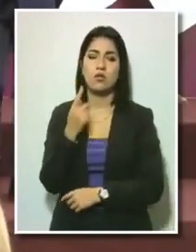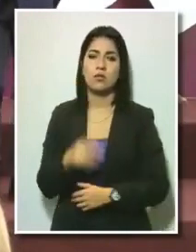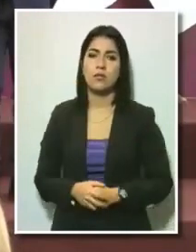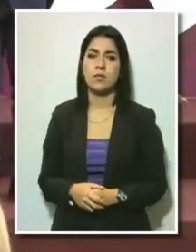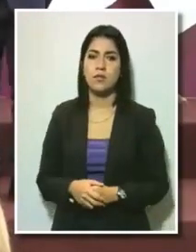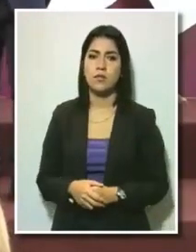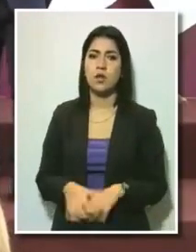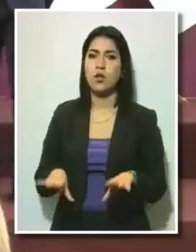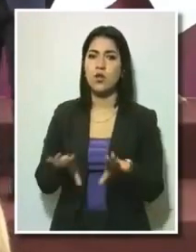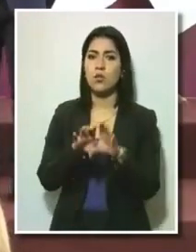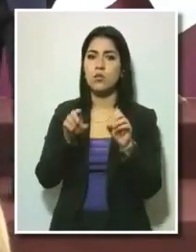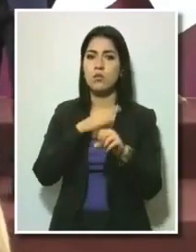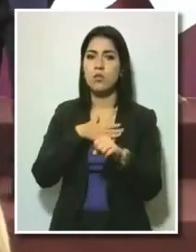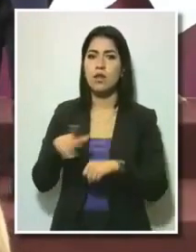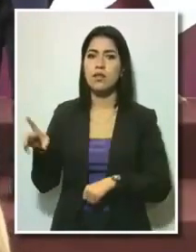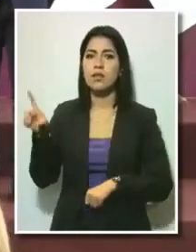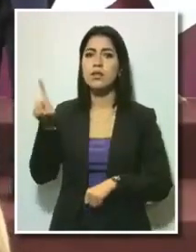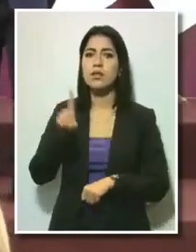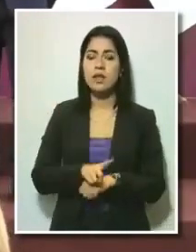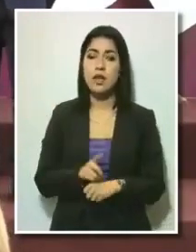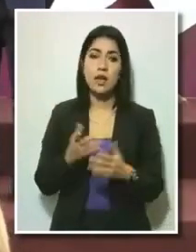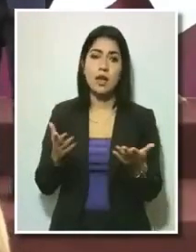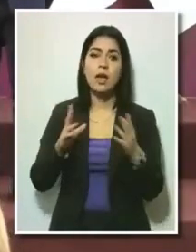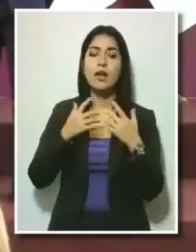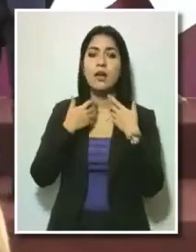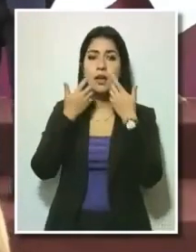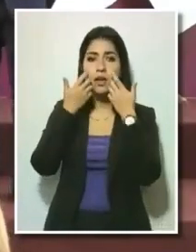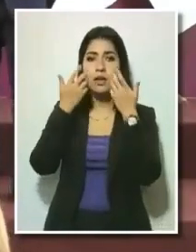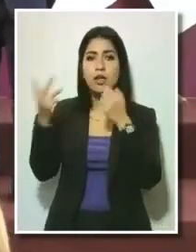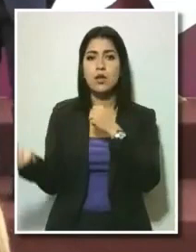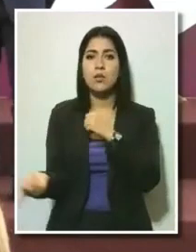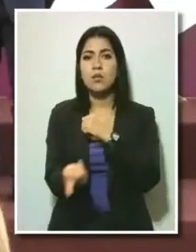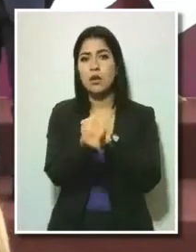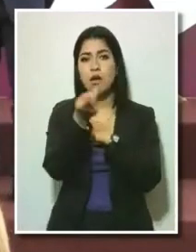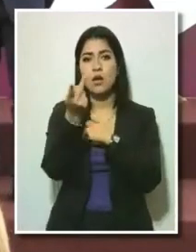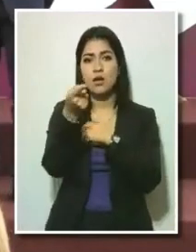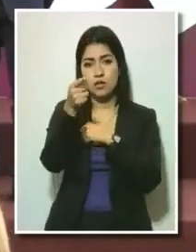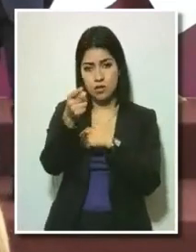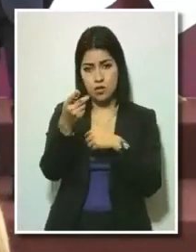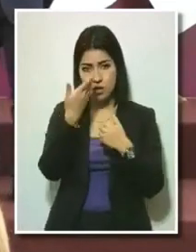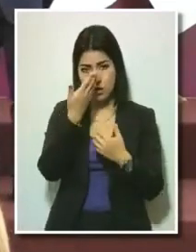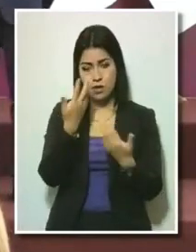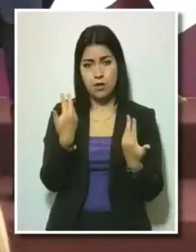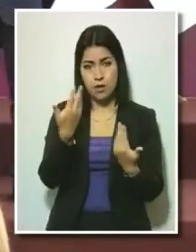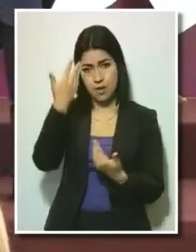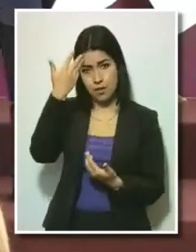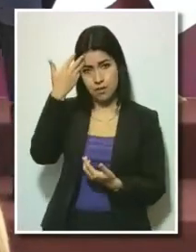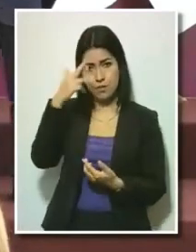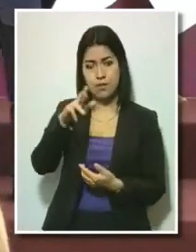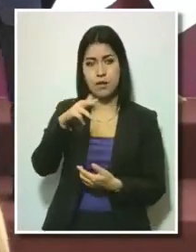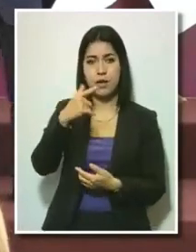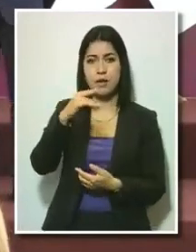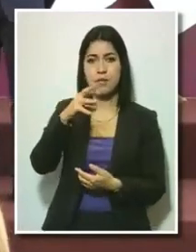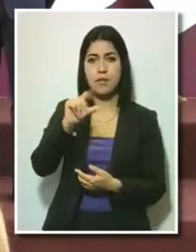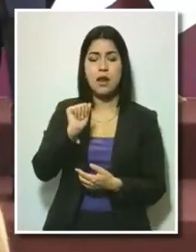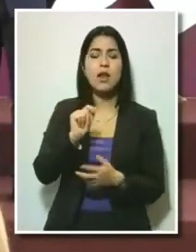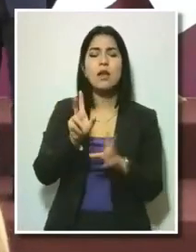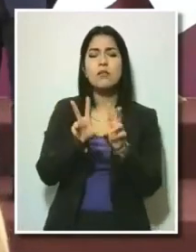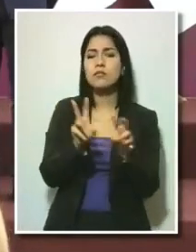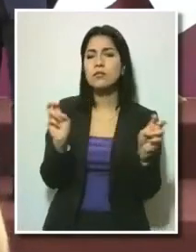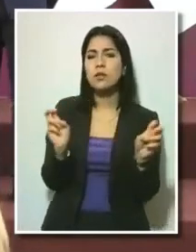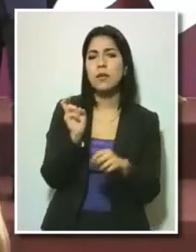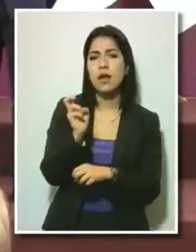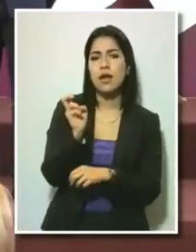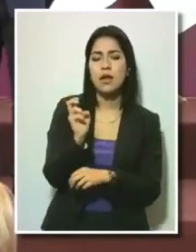días, aquí Chiara Obi de Poder Pluralidad Política. Preguntarle, maestra Gabriela, acerca de esta polémica. Bueno,